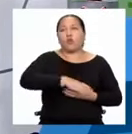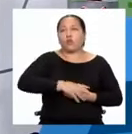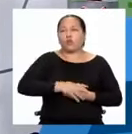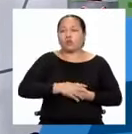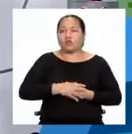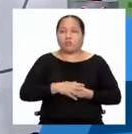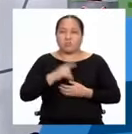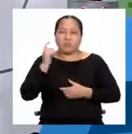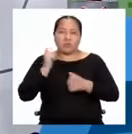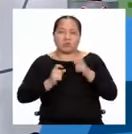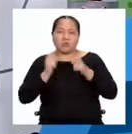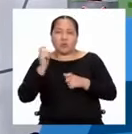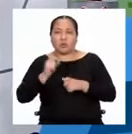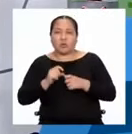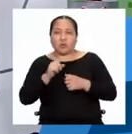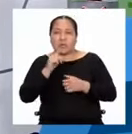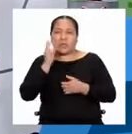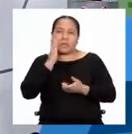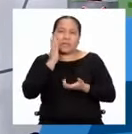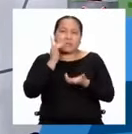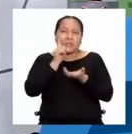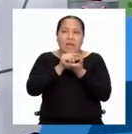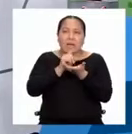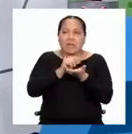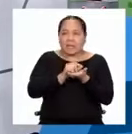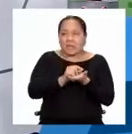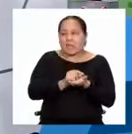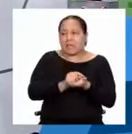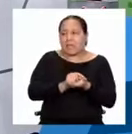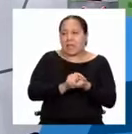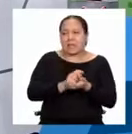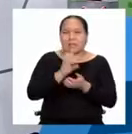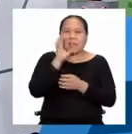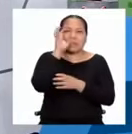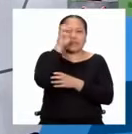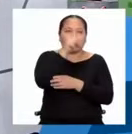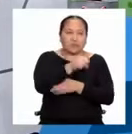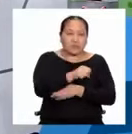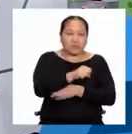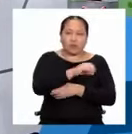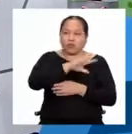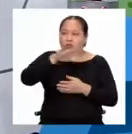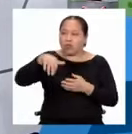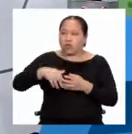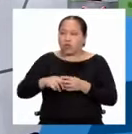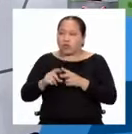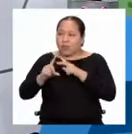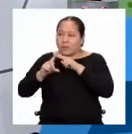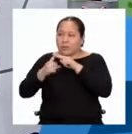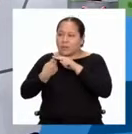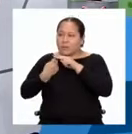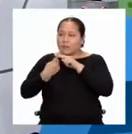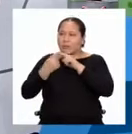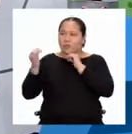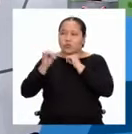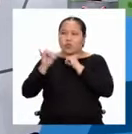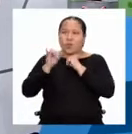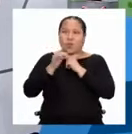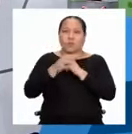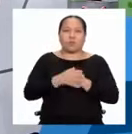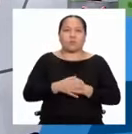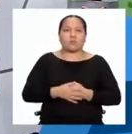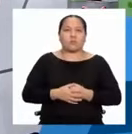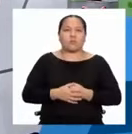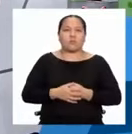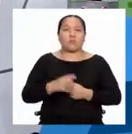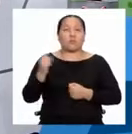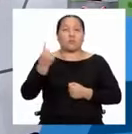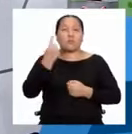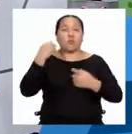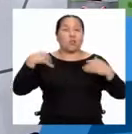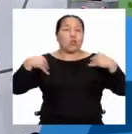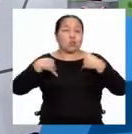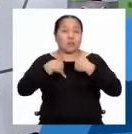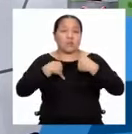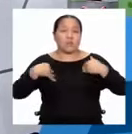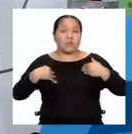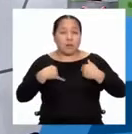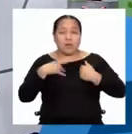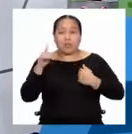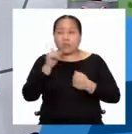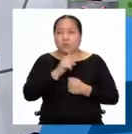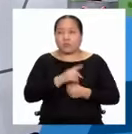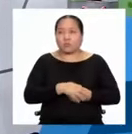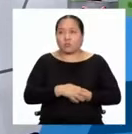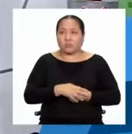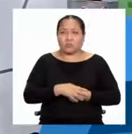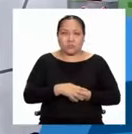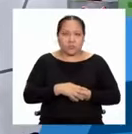gallinas, dinosaurios, tuvimos un mismo origen, ¿no es cierto? Exacto. Y no solo abarca el reino animal. O sea, ¿te